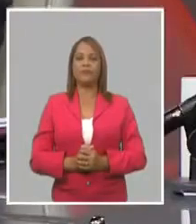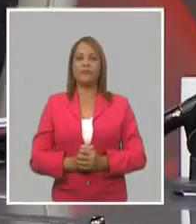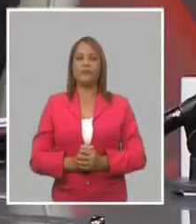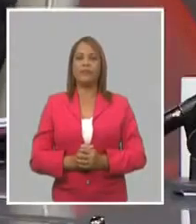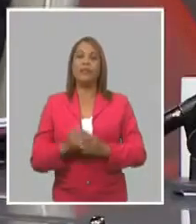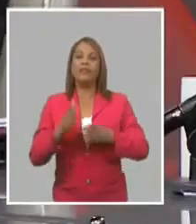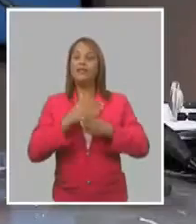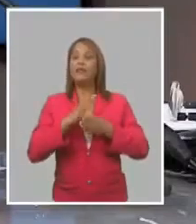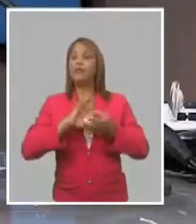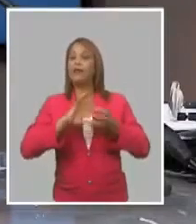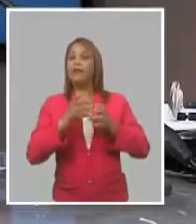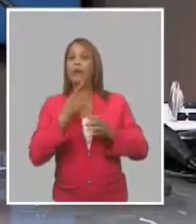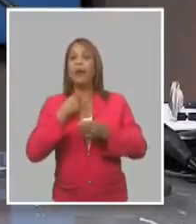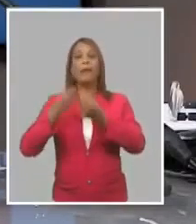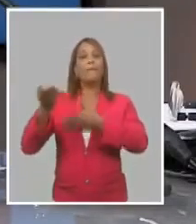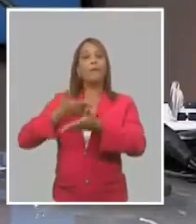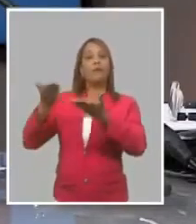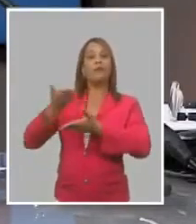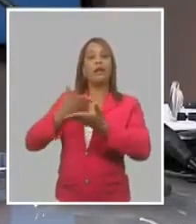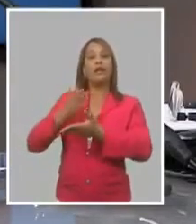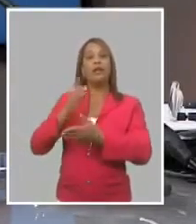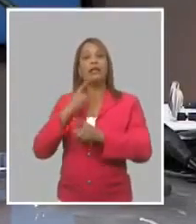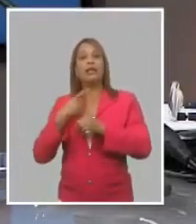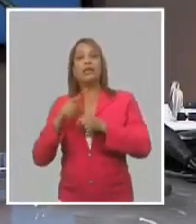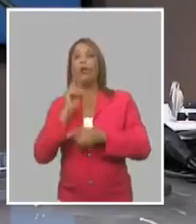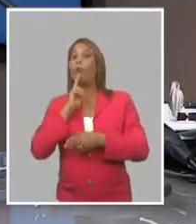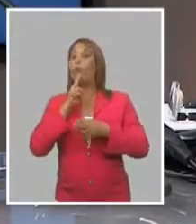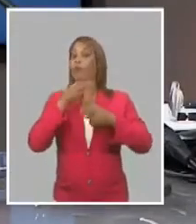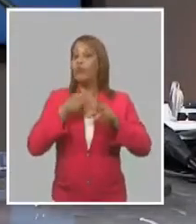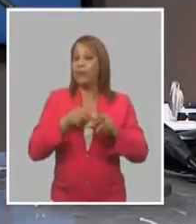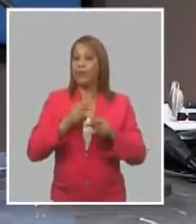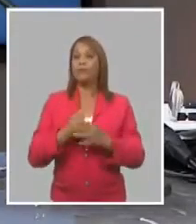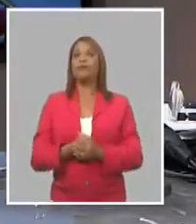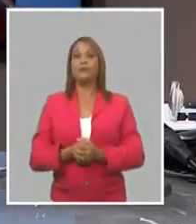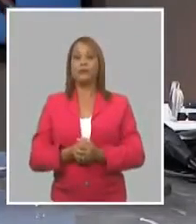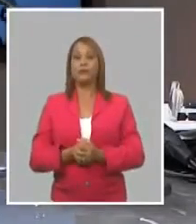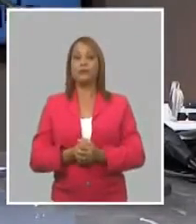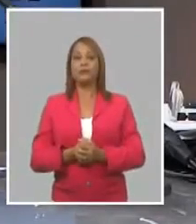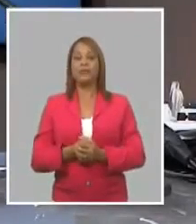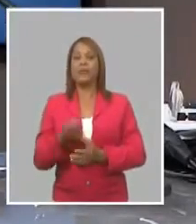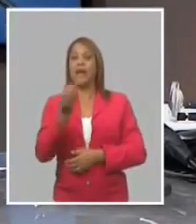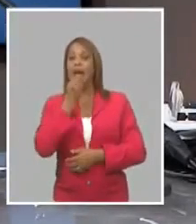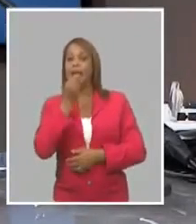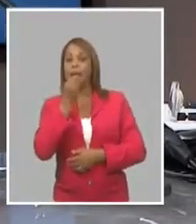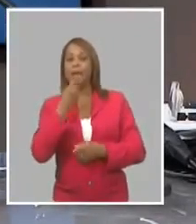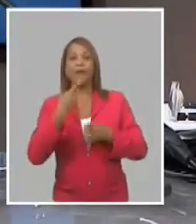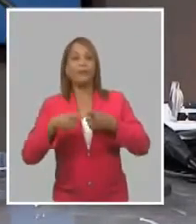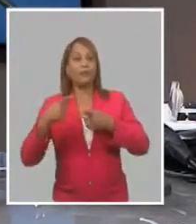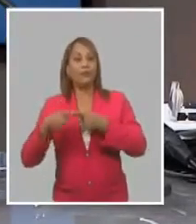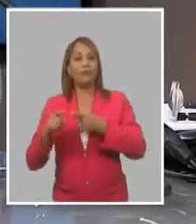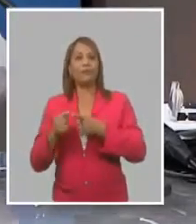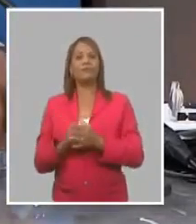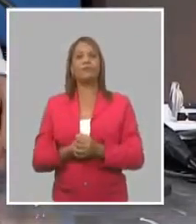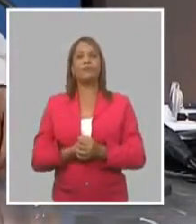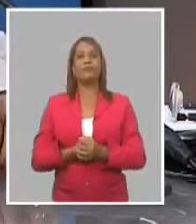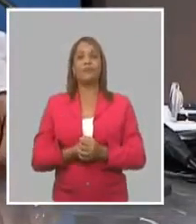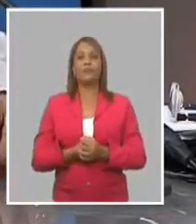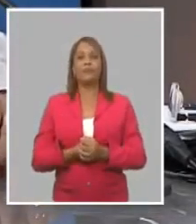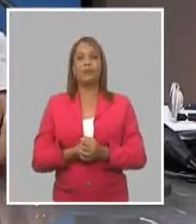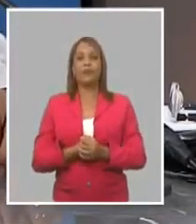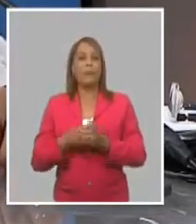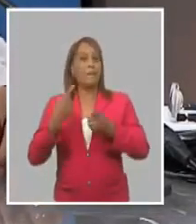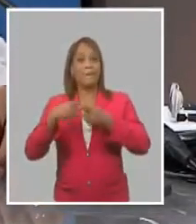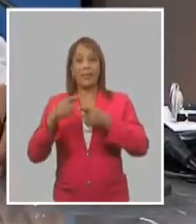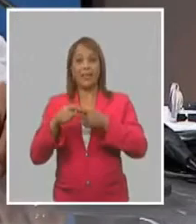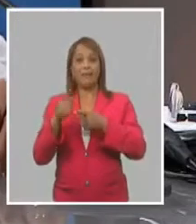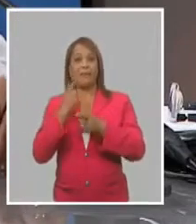Una economía muy abierta. Tenemos que importar casi el 50% de los combustibles que consumimos, 2.000 millones de alimentos en números redondos, gran importación de